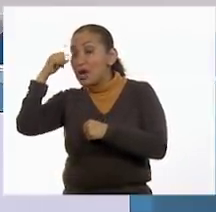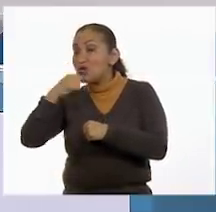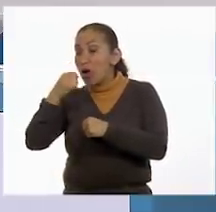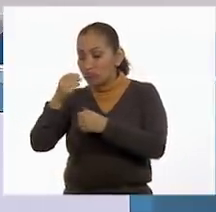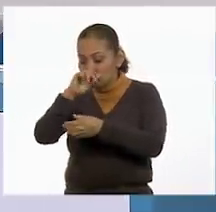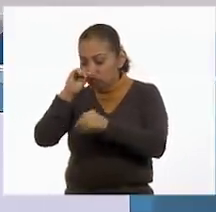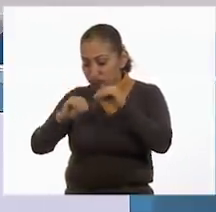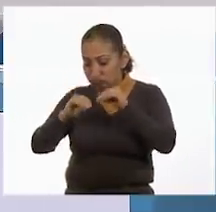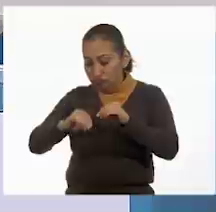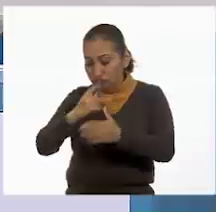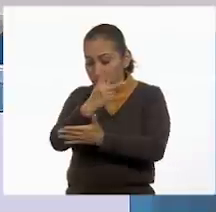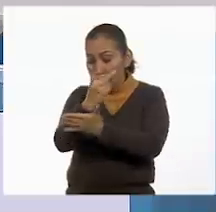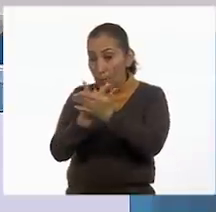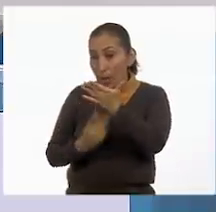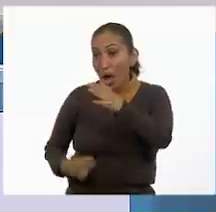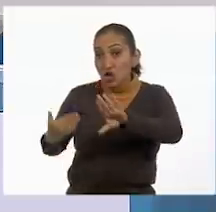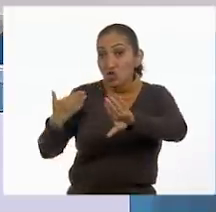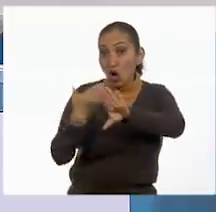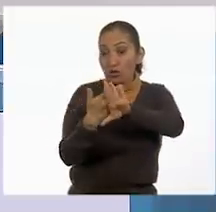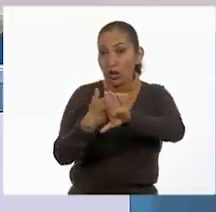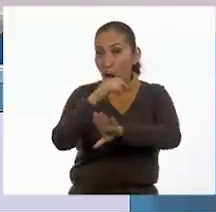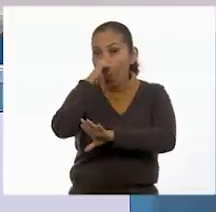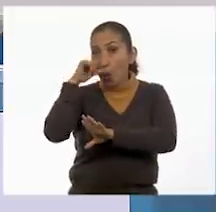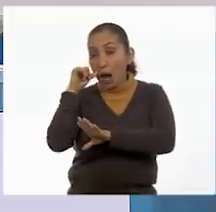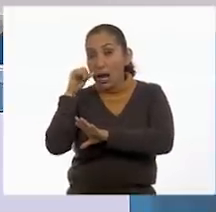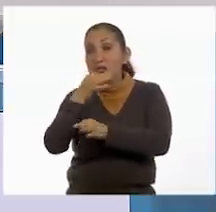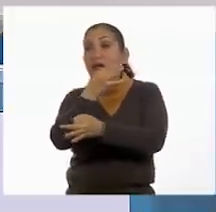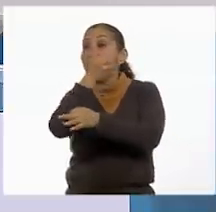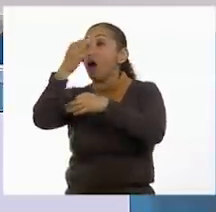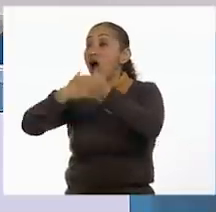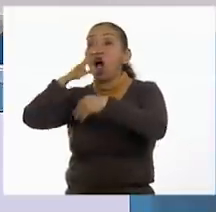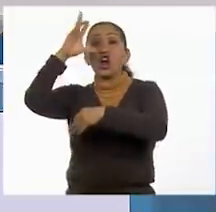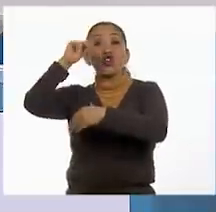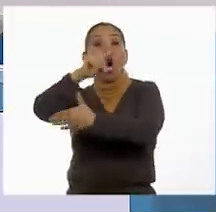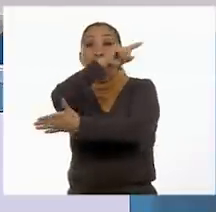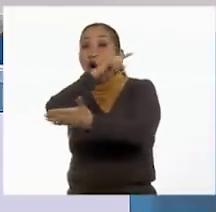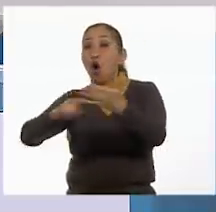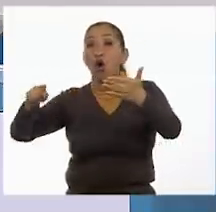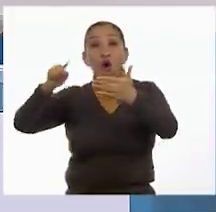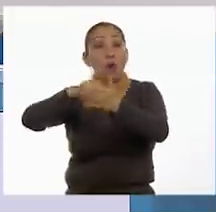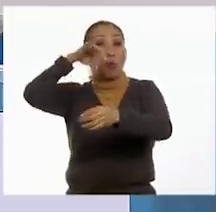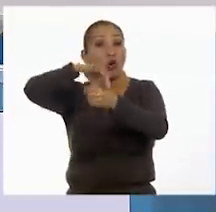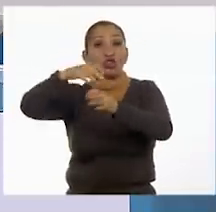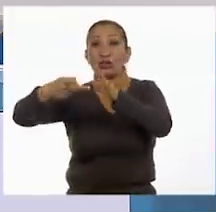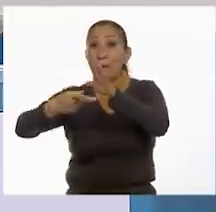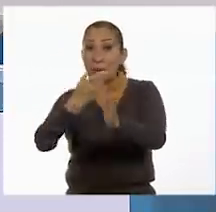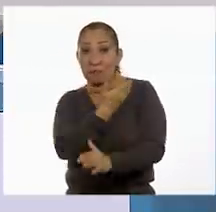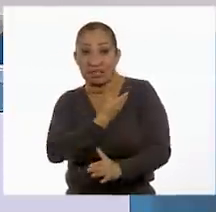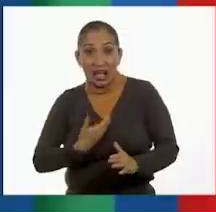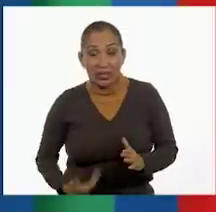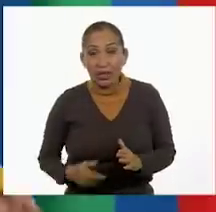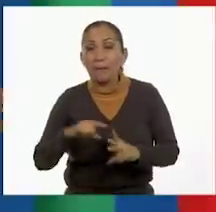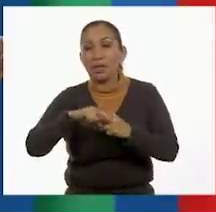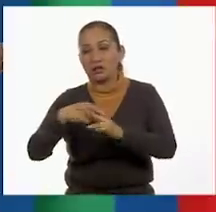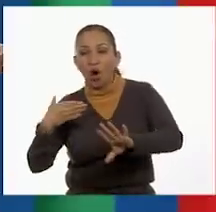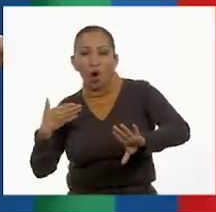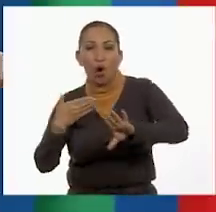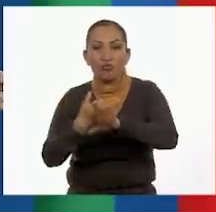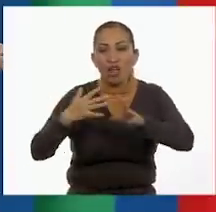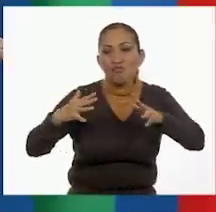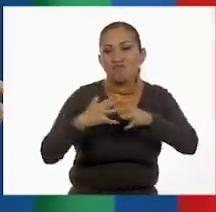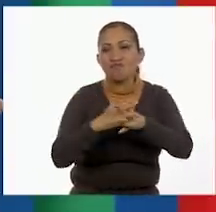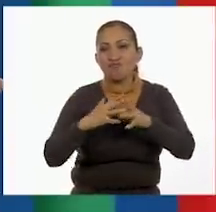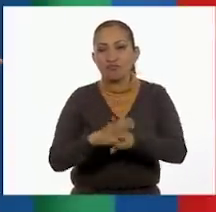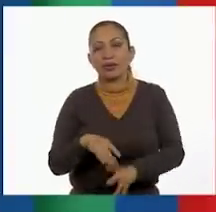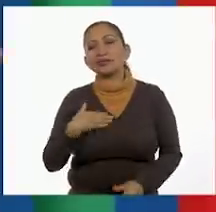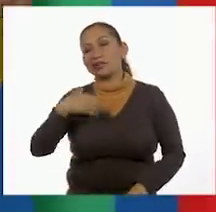publicó el plan con el que se rebeló contra Benito Juárez y al grito de no reelección, empezó un movimiento armado. Y como